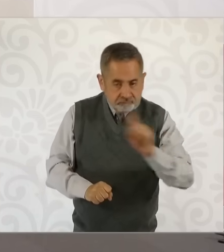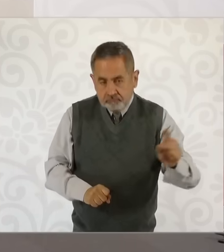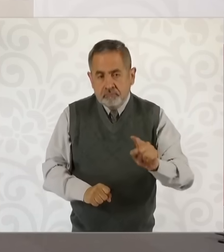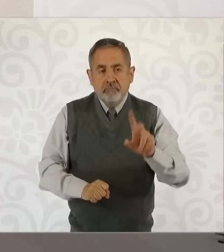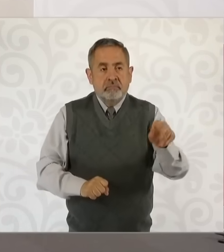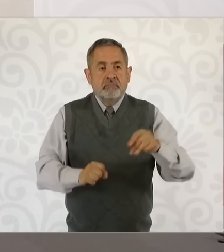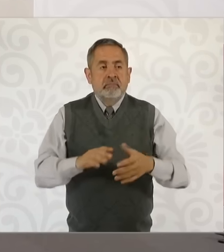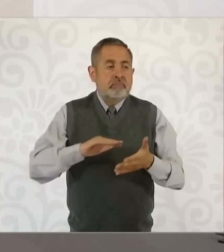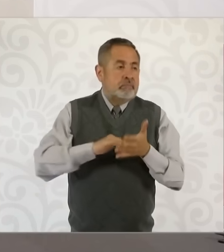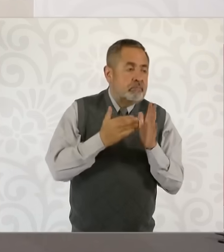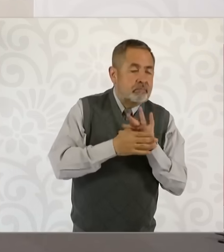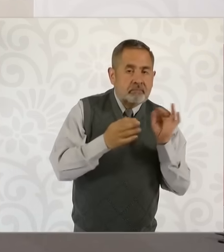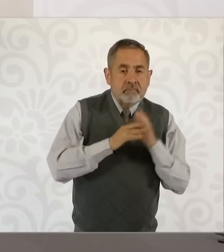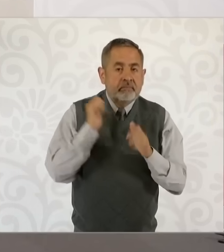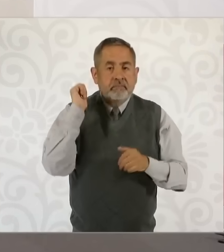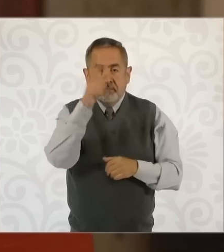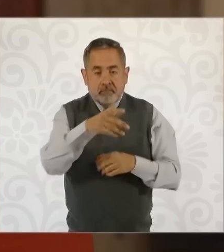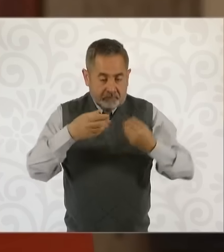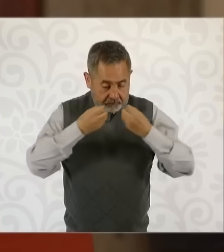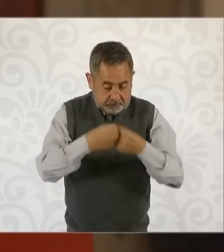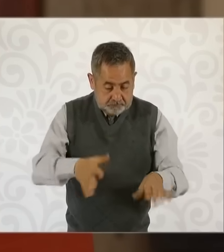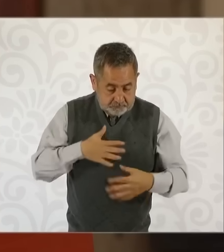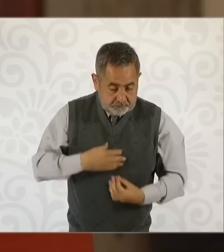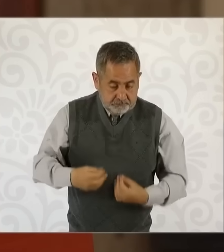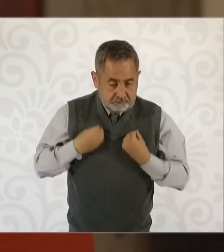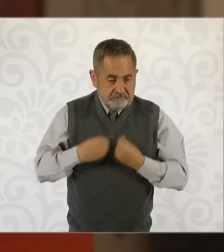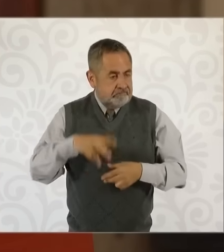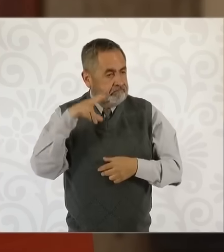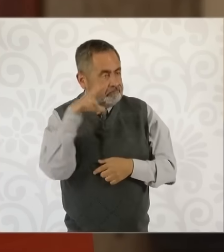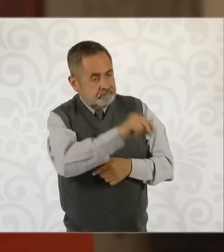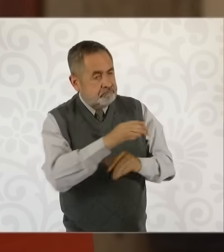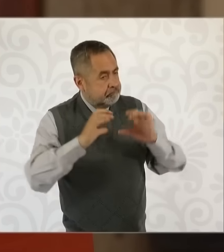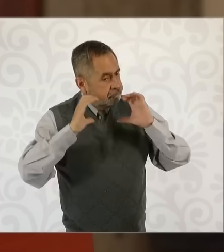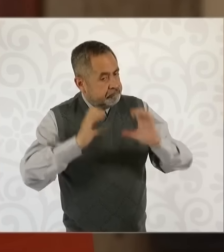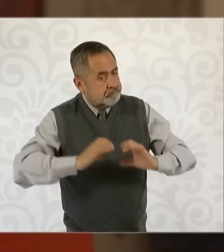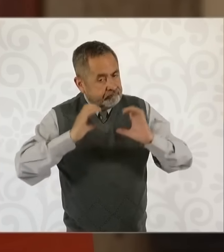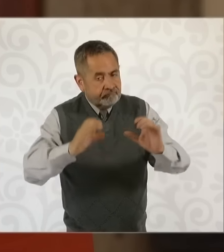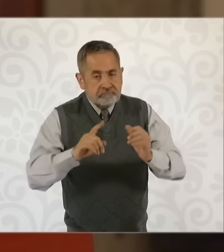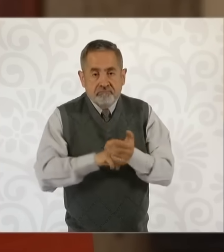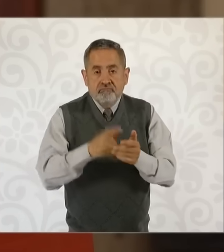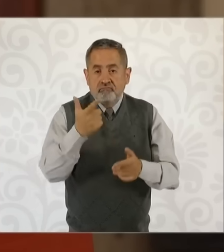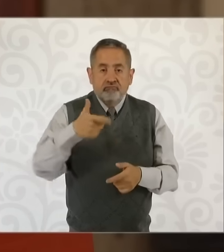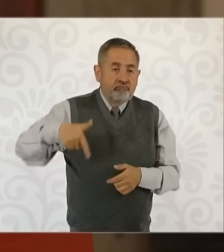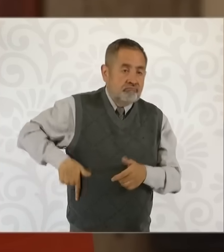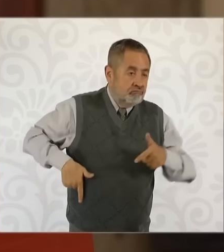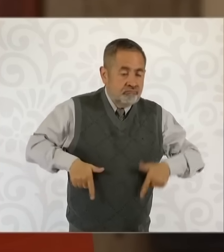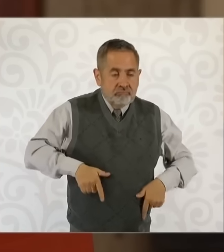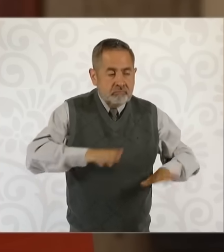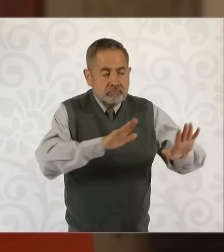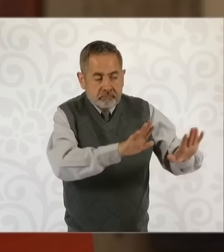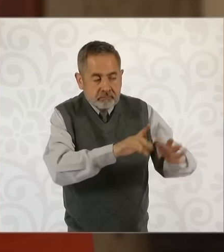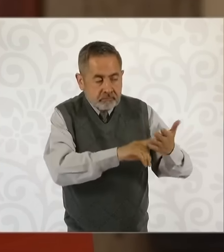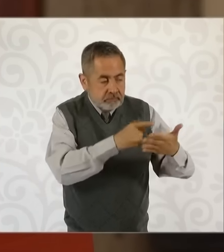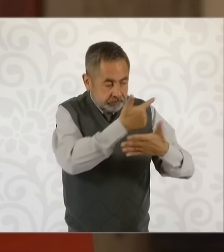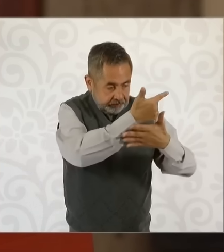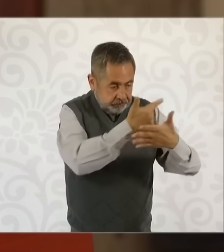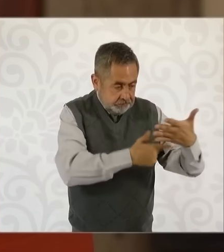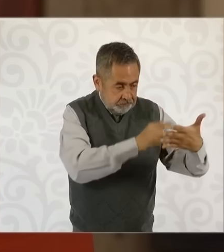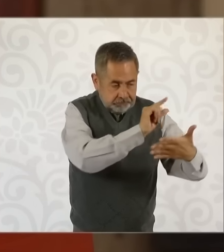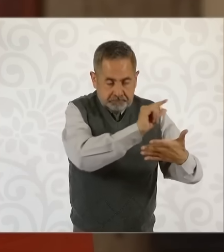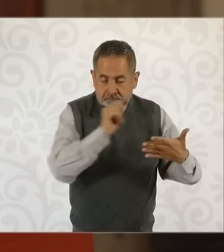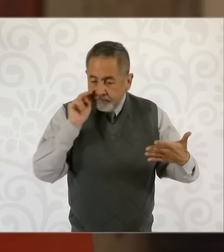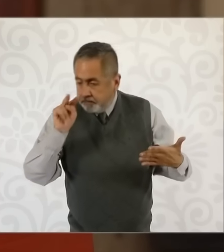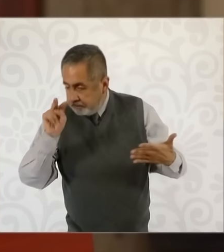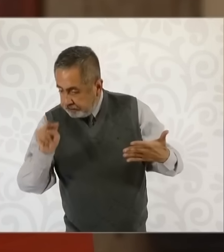realizar actividades que pongan en peligro su integridad física y solo podrán portar las armas de fuego que en su caso les